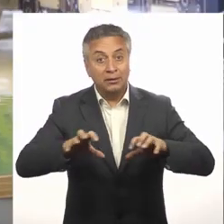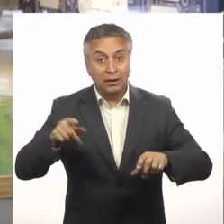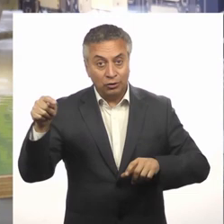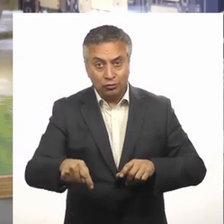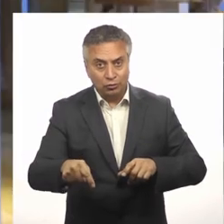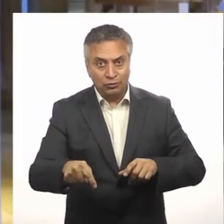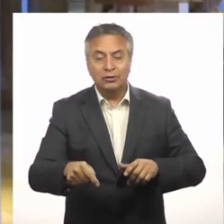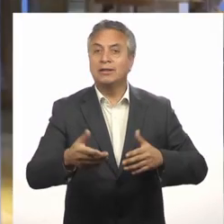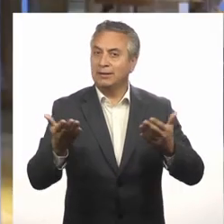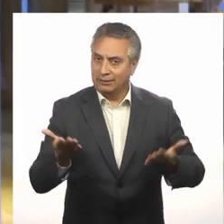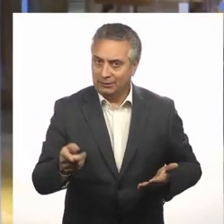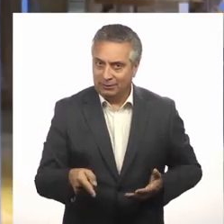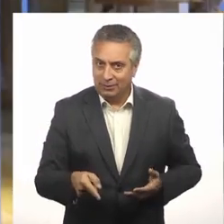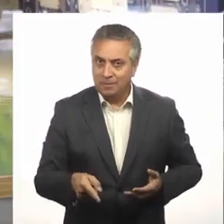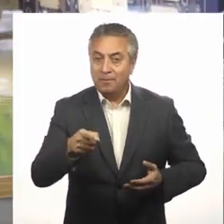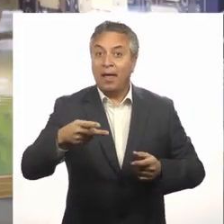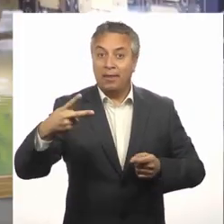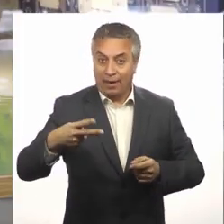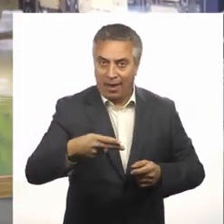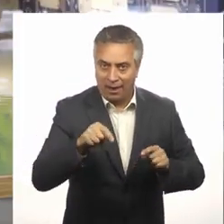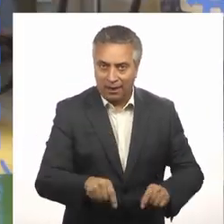son tijeras,